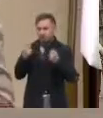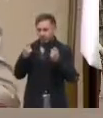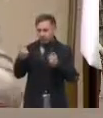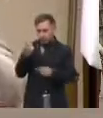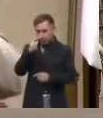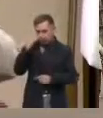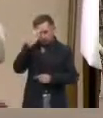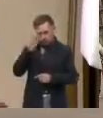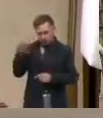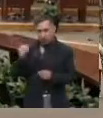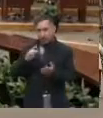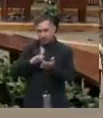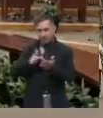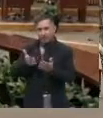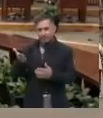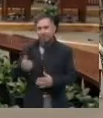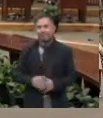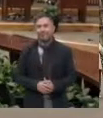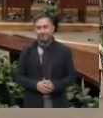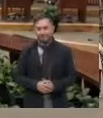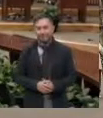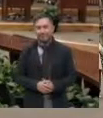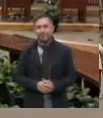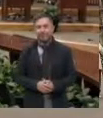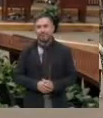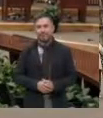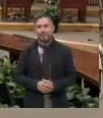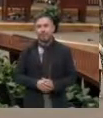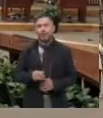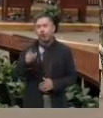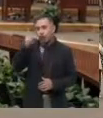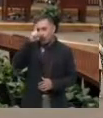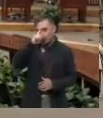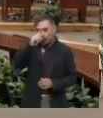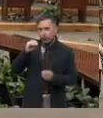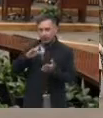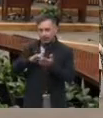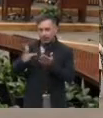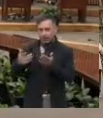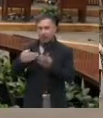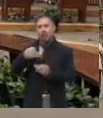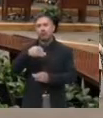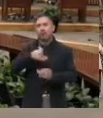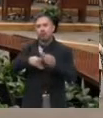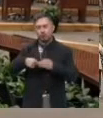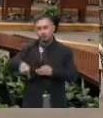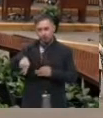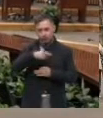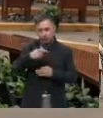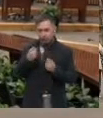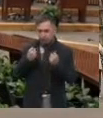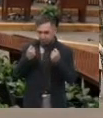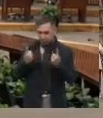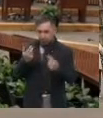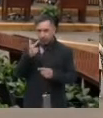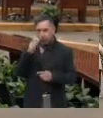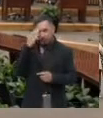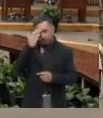ese reconocimiento. Gracias. Muchas gracias, consejera, y creo que nos sumamos todos a este reconocimiento.